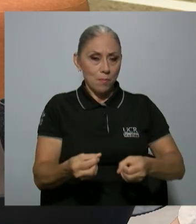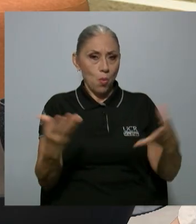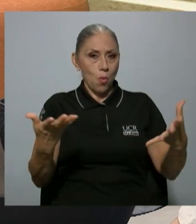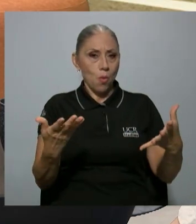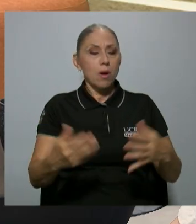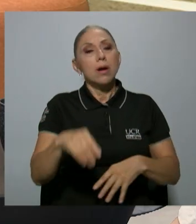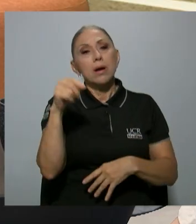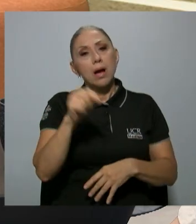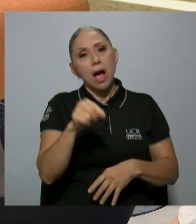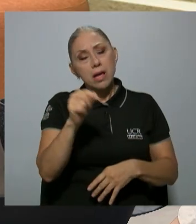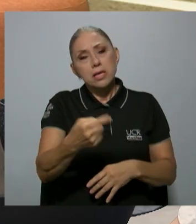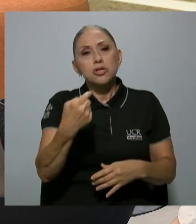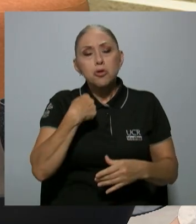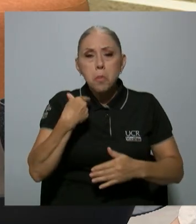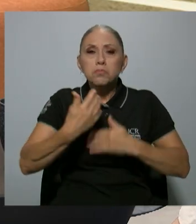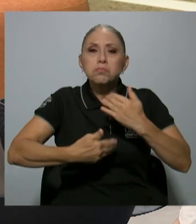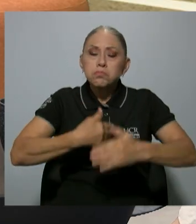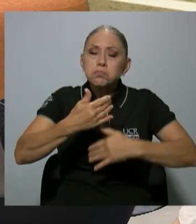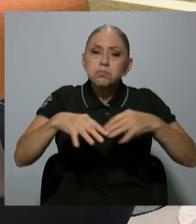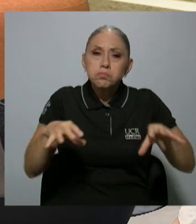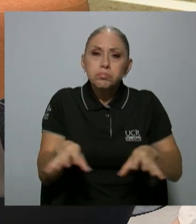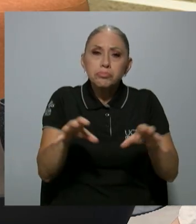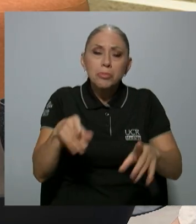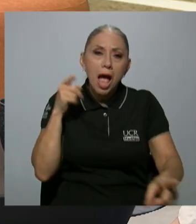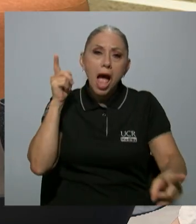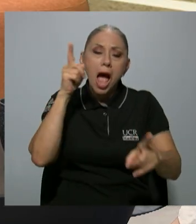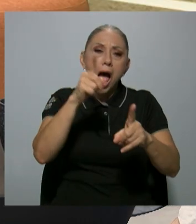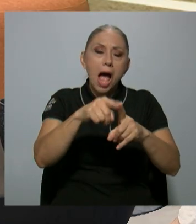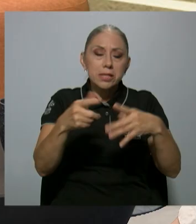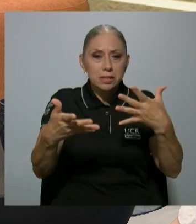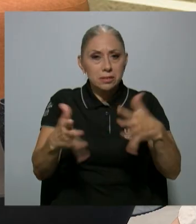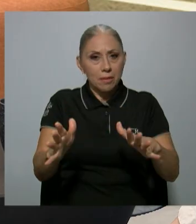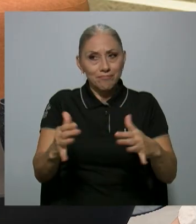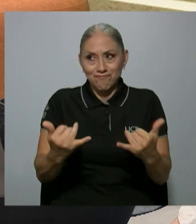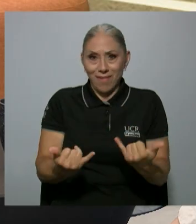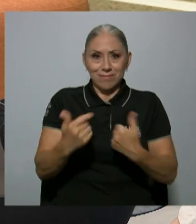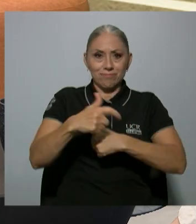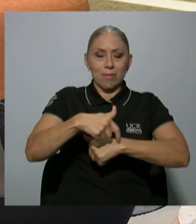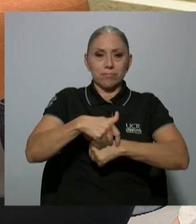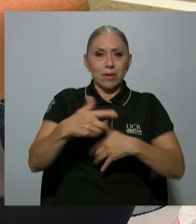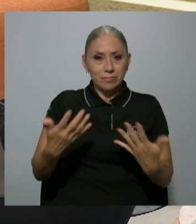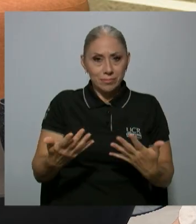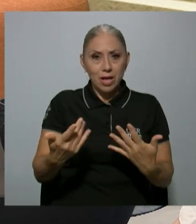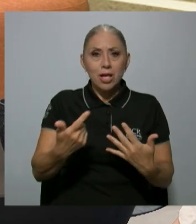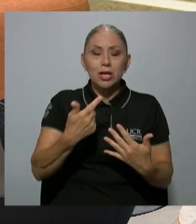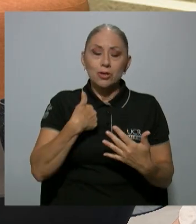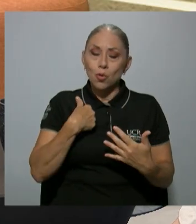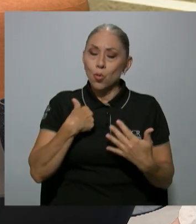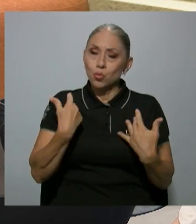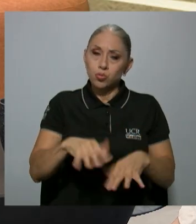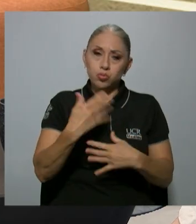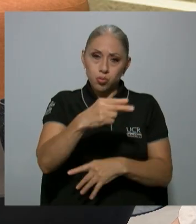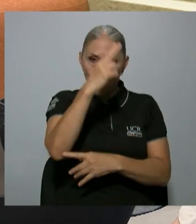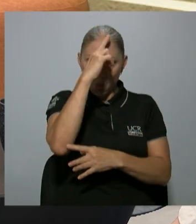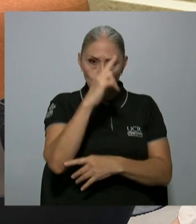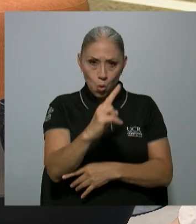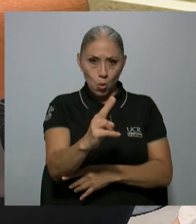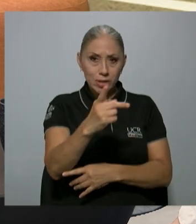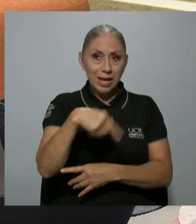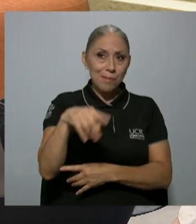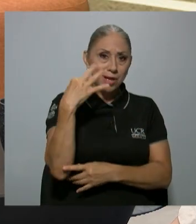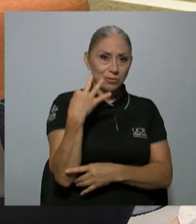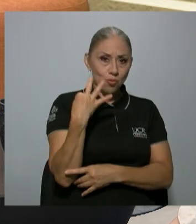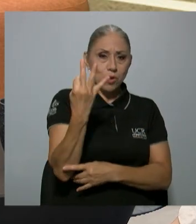ahí me fui desenvolviendo hasta pues llegar a este momento en el que tuve el inmenso honor de ser electa diputada